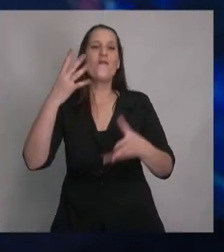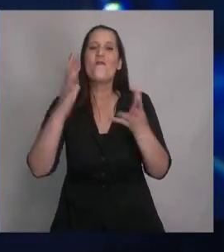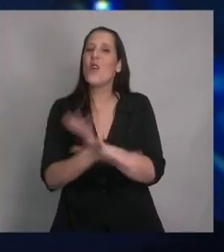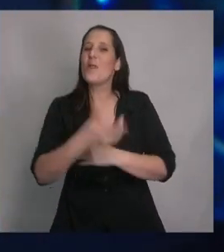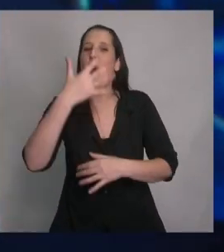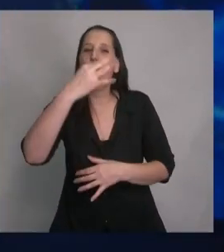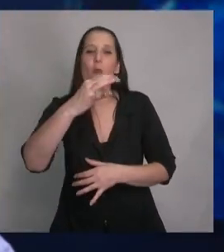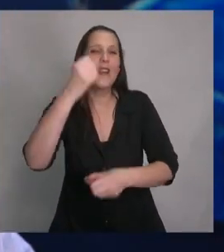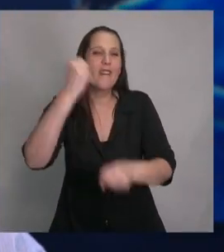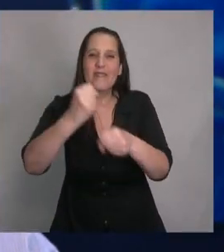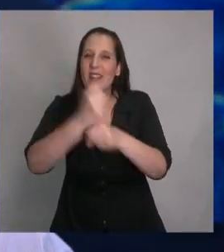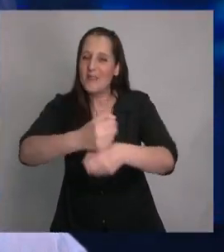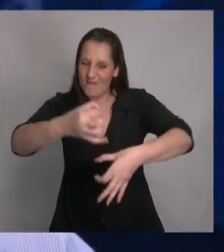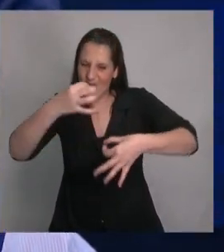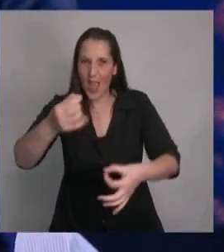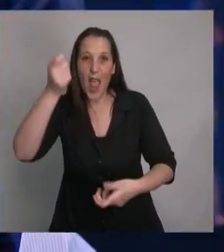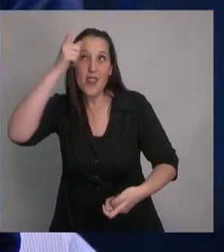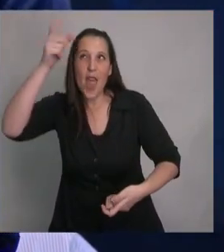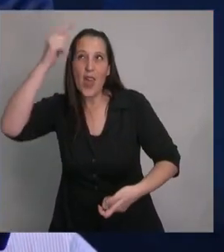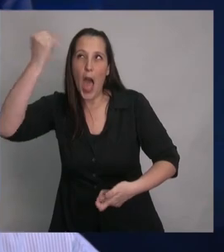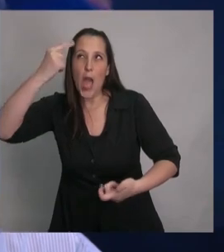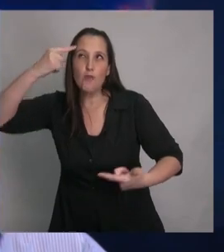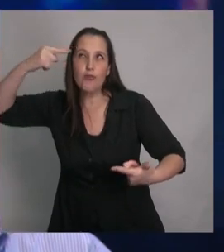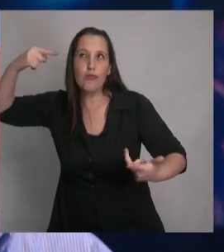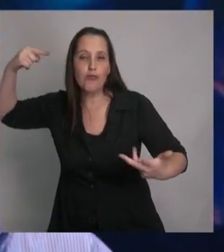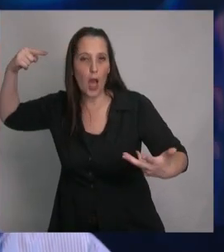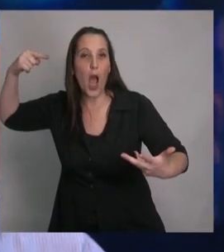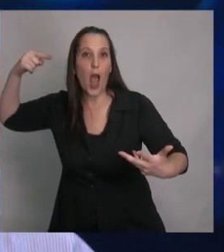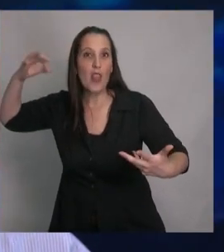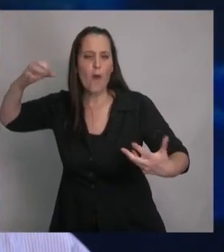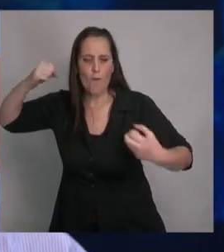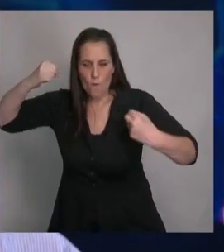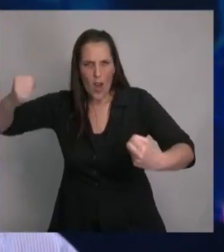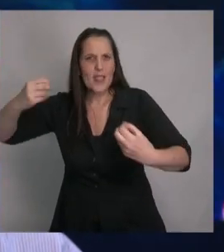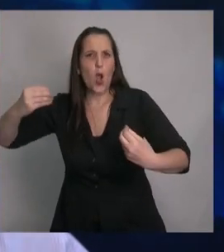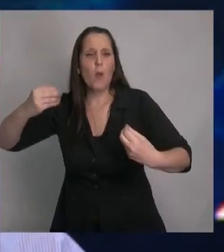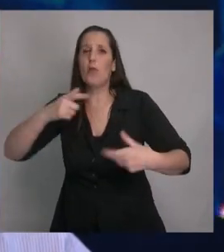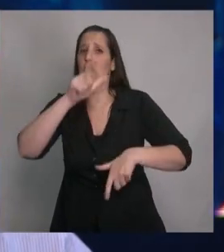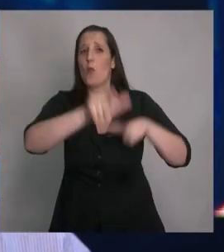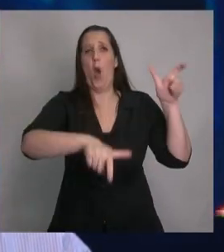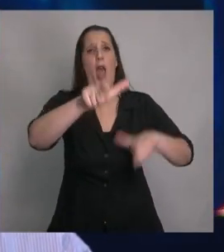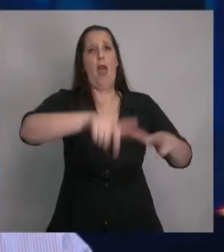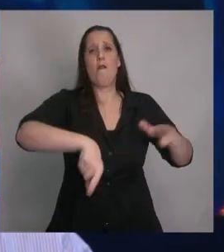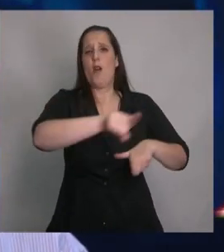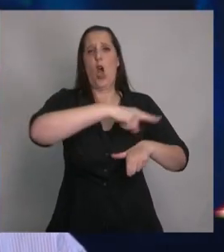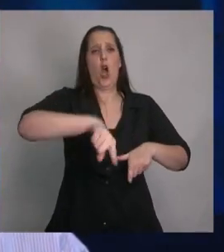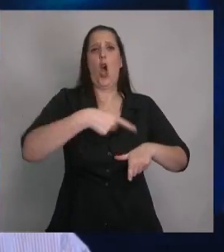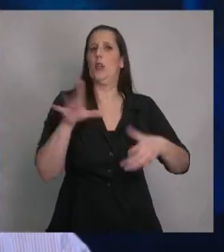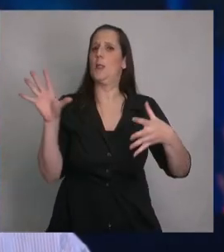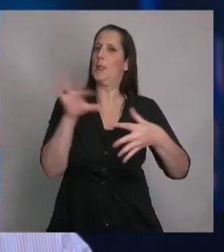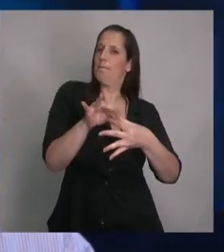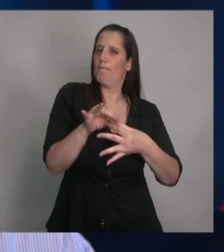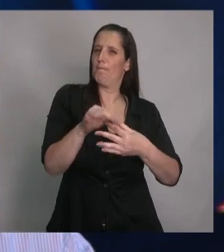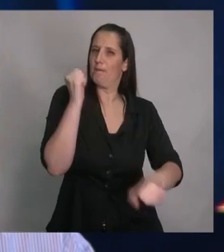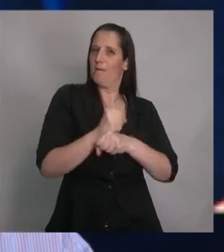cobren la fuerza de la historia es con la fuerza de los pueblos. Por tanto,